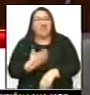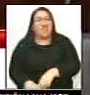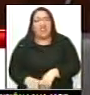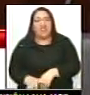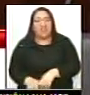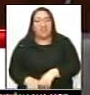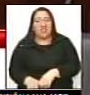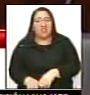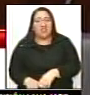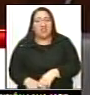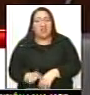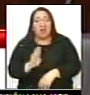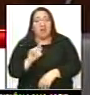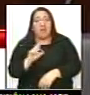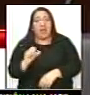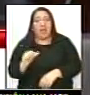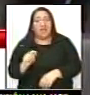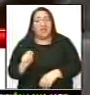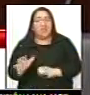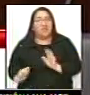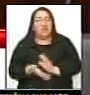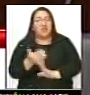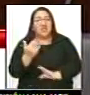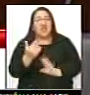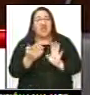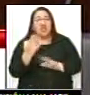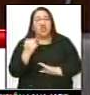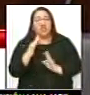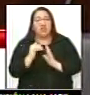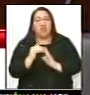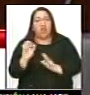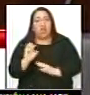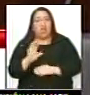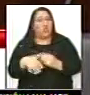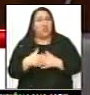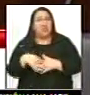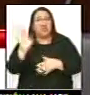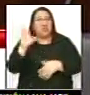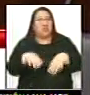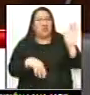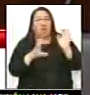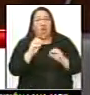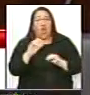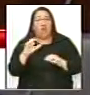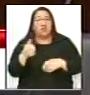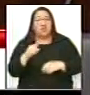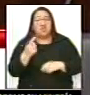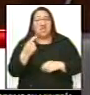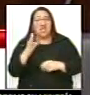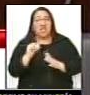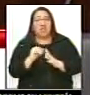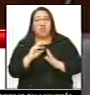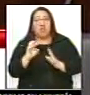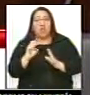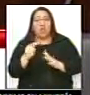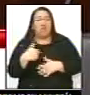se fue con 14 millones de dólares. Serra se fue. Todo se ha ido. OAS se ha ido con 1.500 millones de dólares. ¿Y